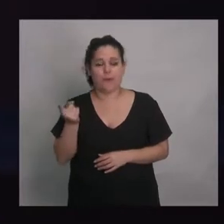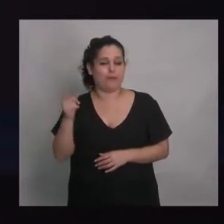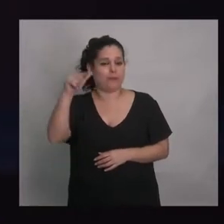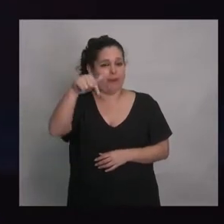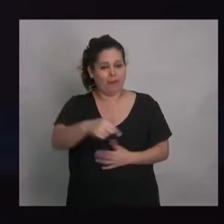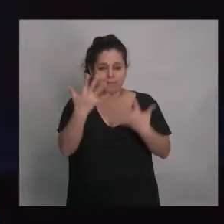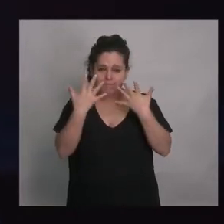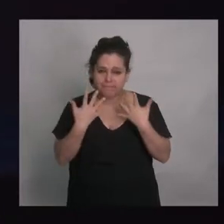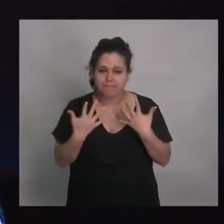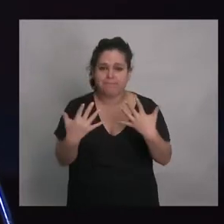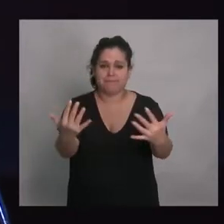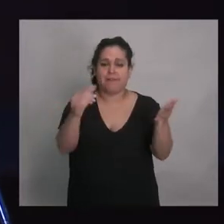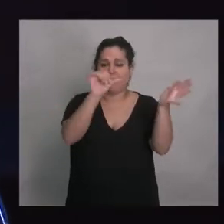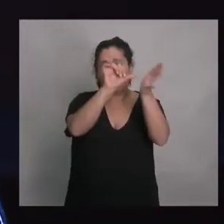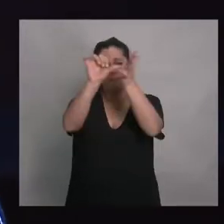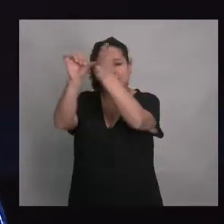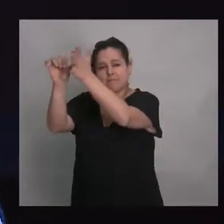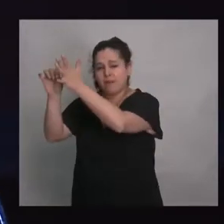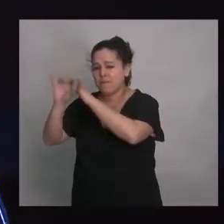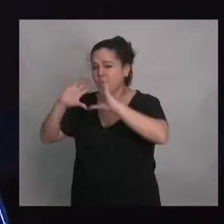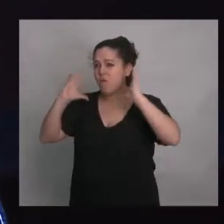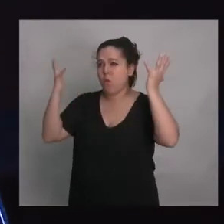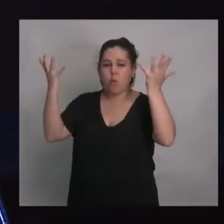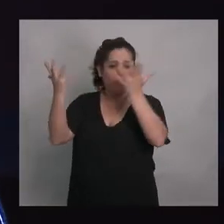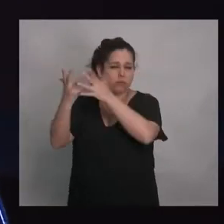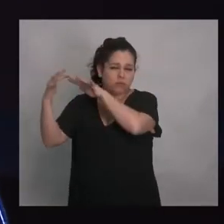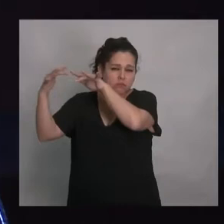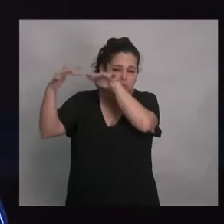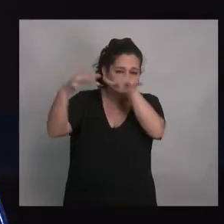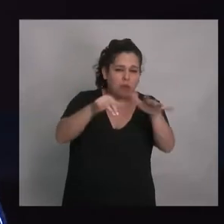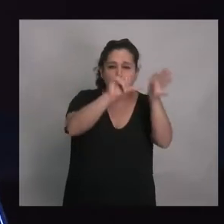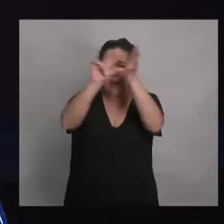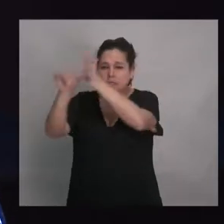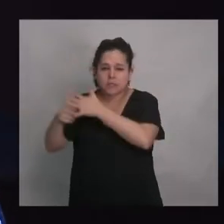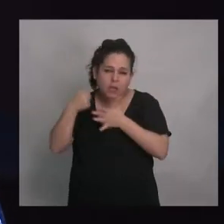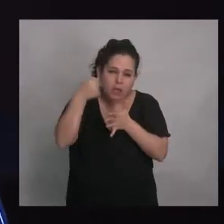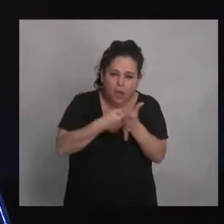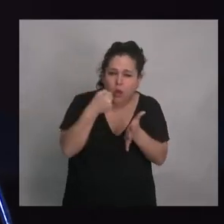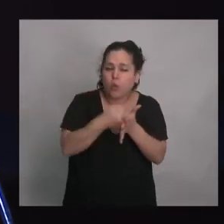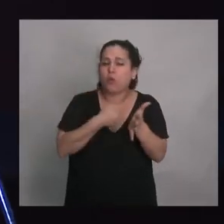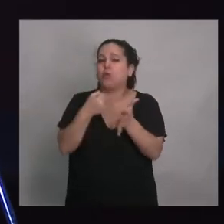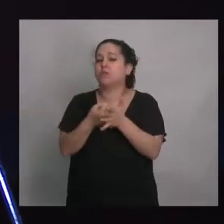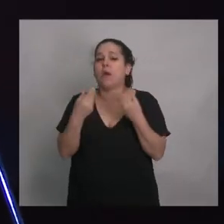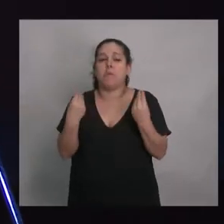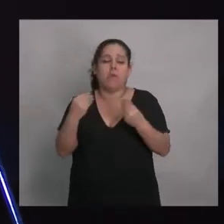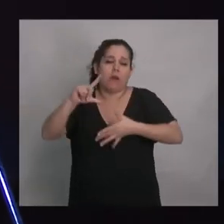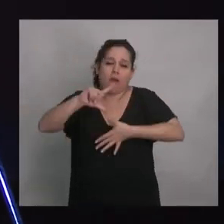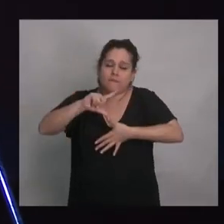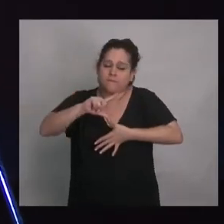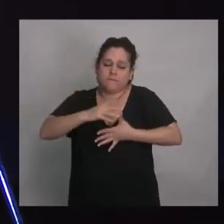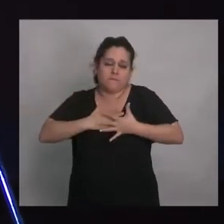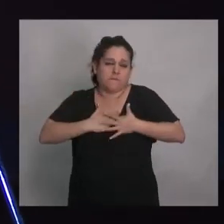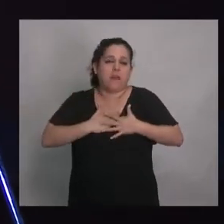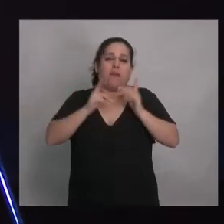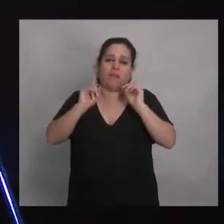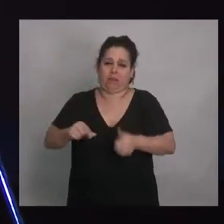de tantos lugares de tantos países de tanta lucha por nuestra querida américa latina y el